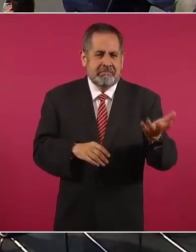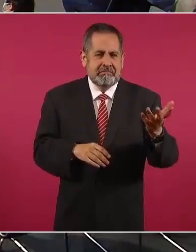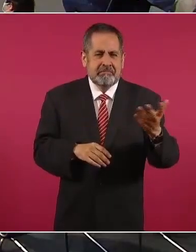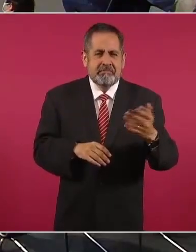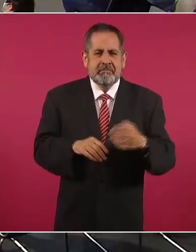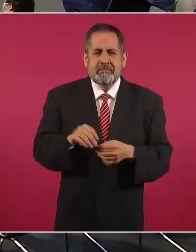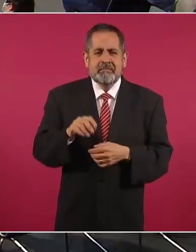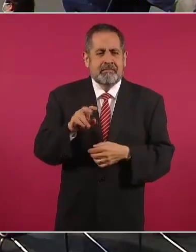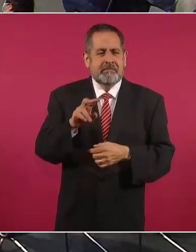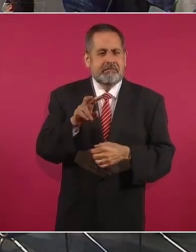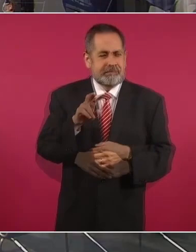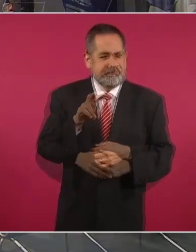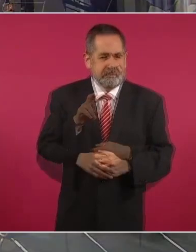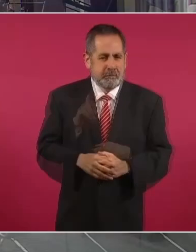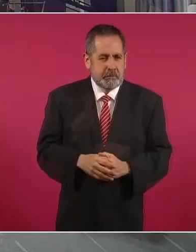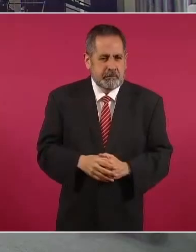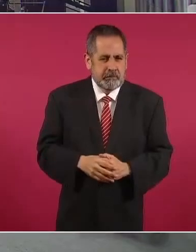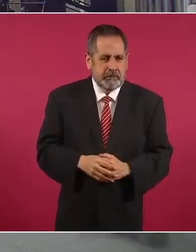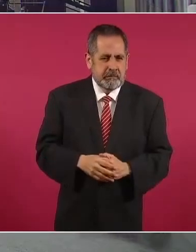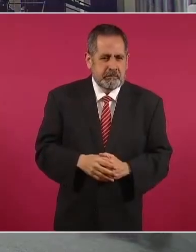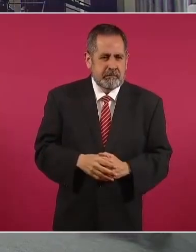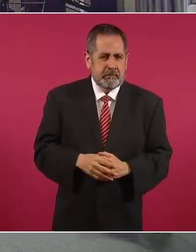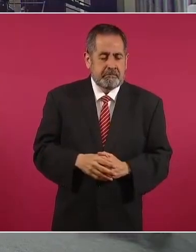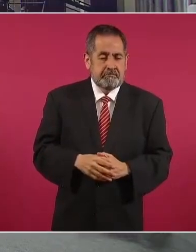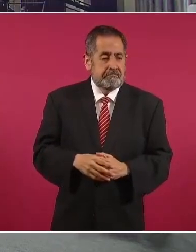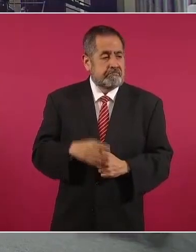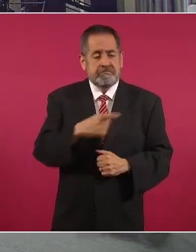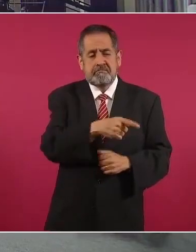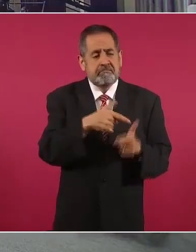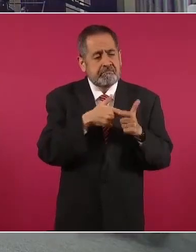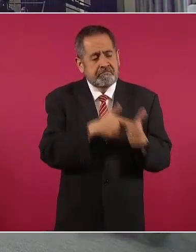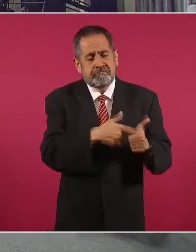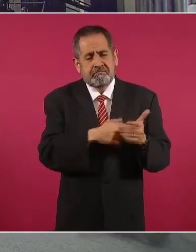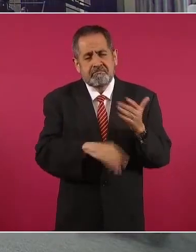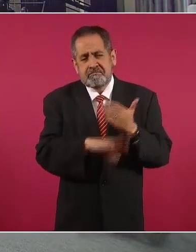en Valle de Bravo, van a seguir,